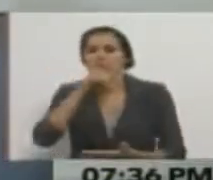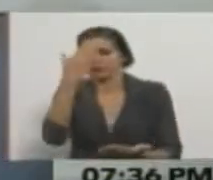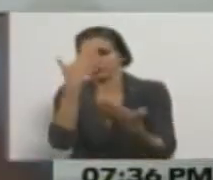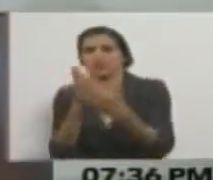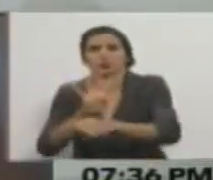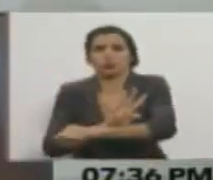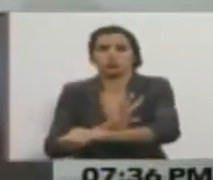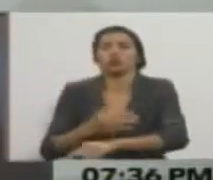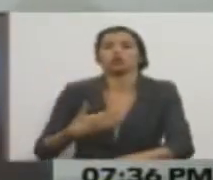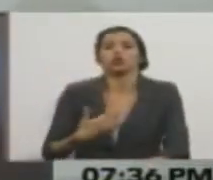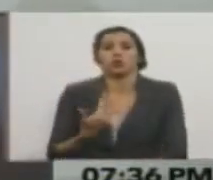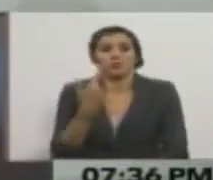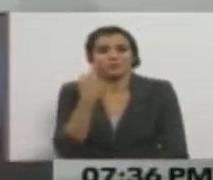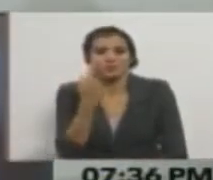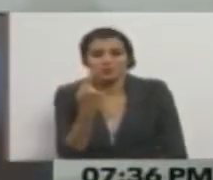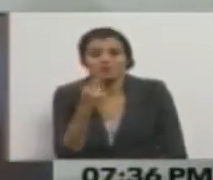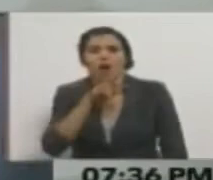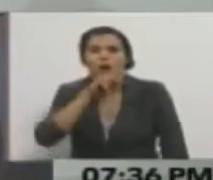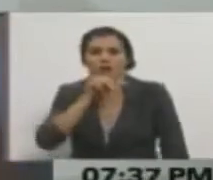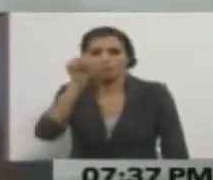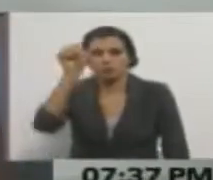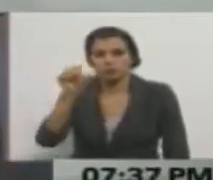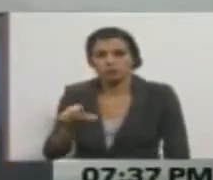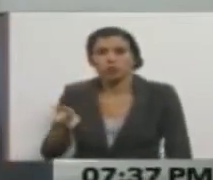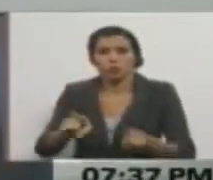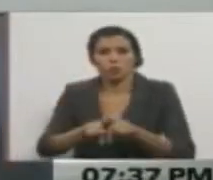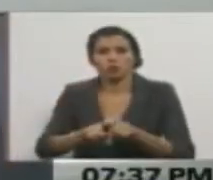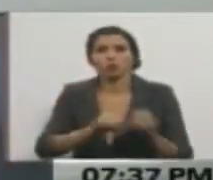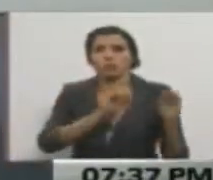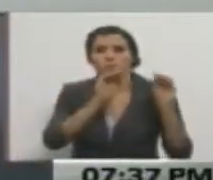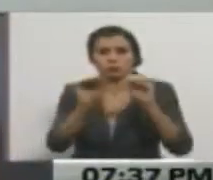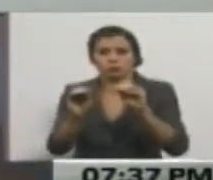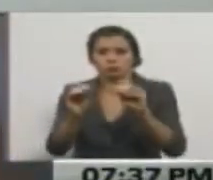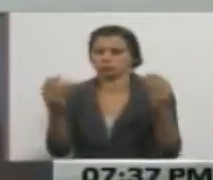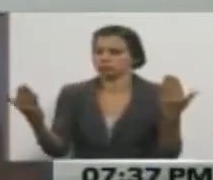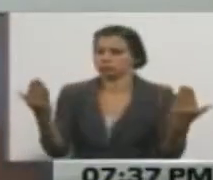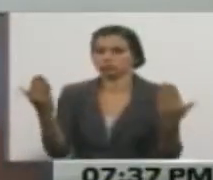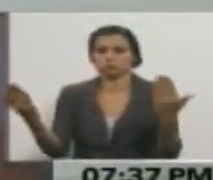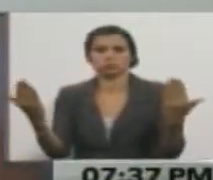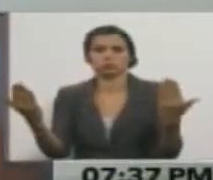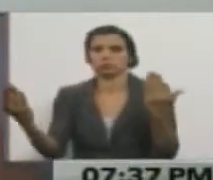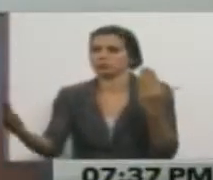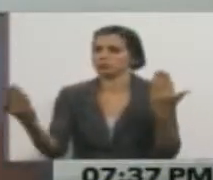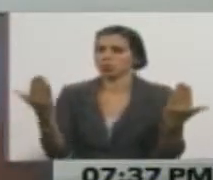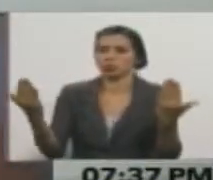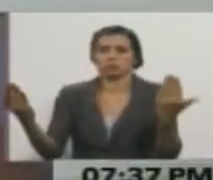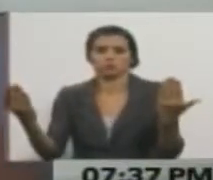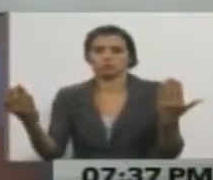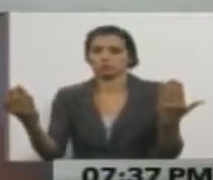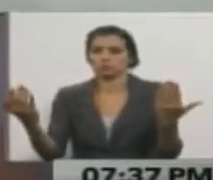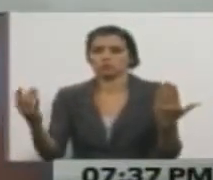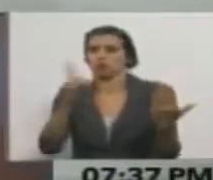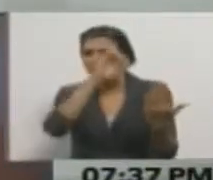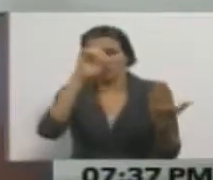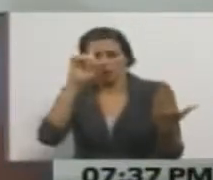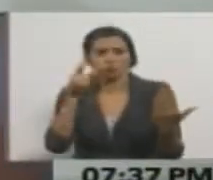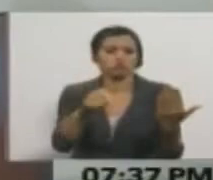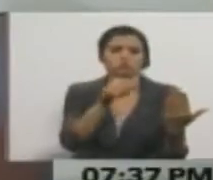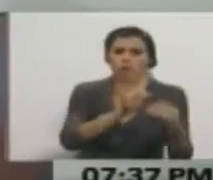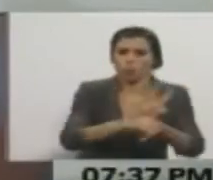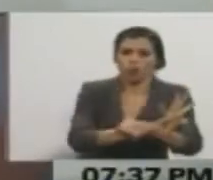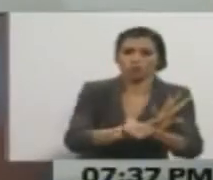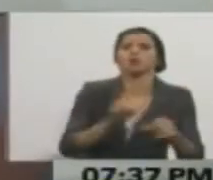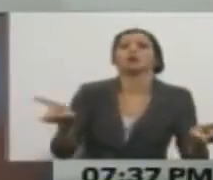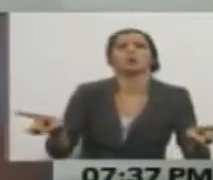de ver su declaración, así como usted la puso, y compararla con la declaración de laiguana.tv, y sí, usted dijo